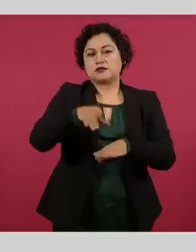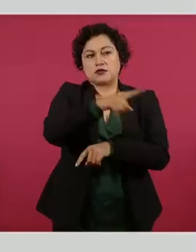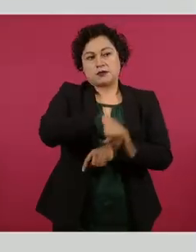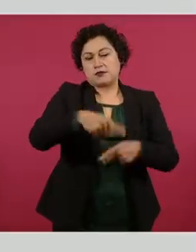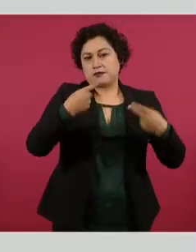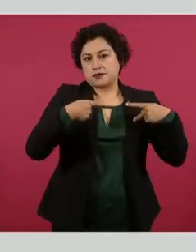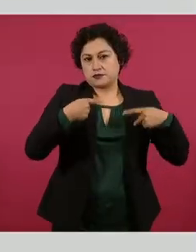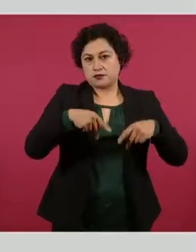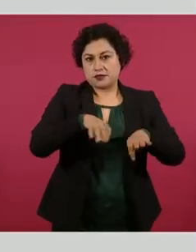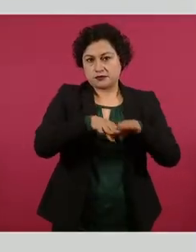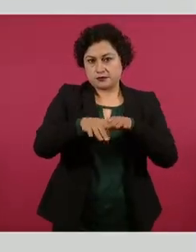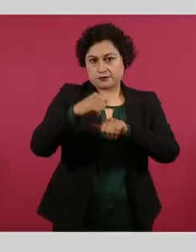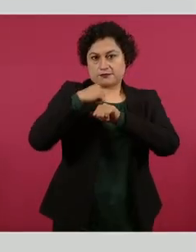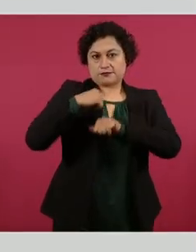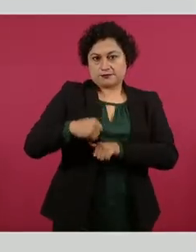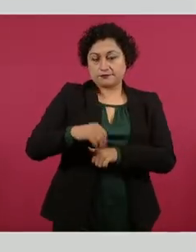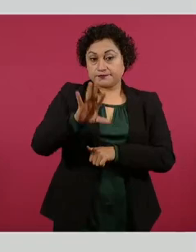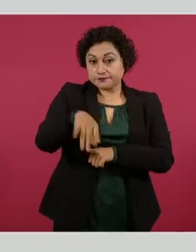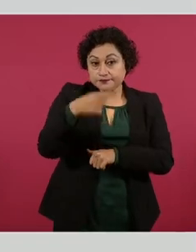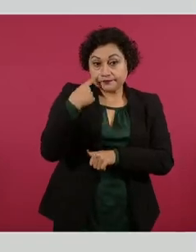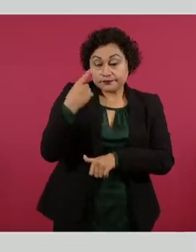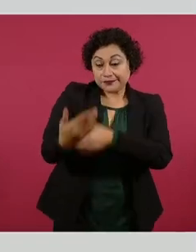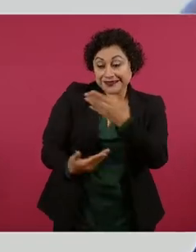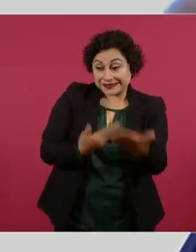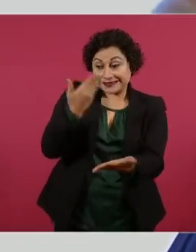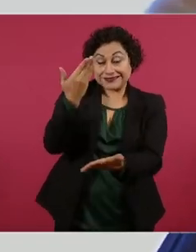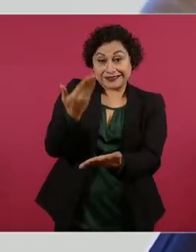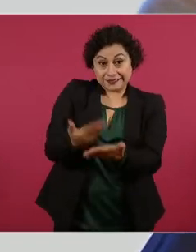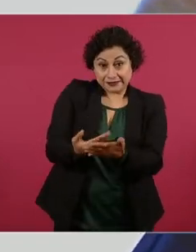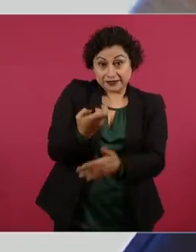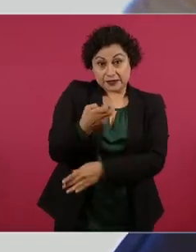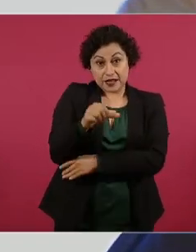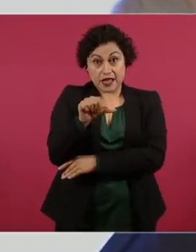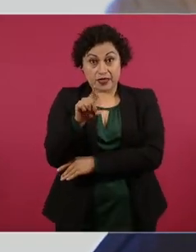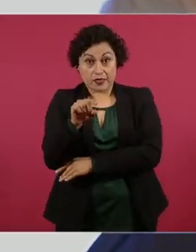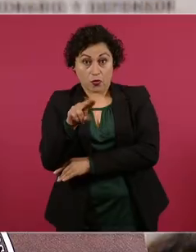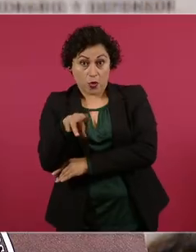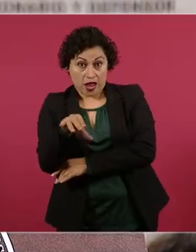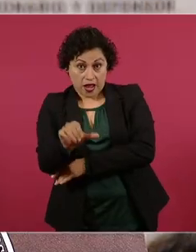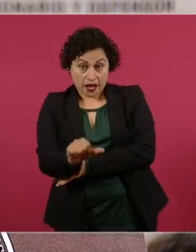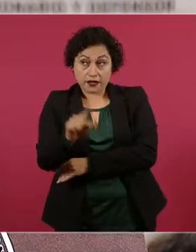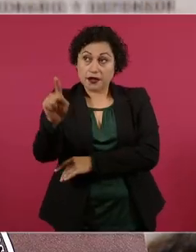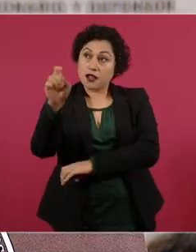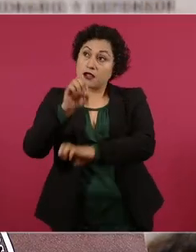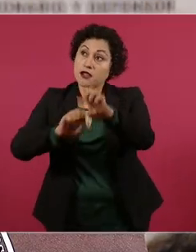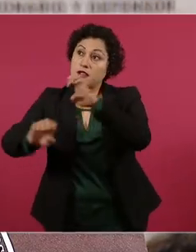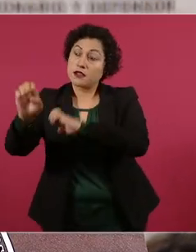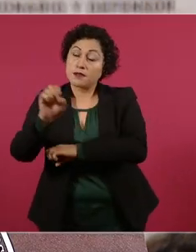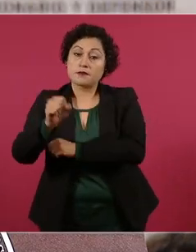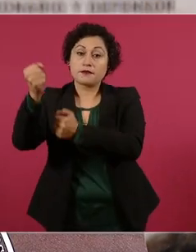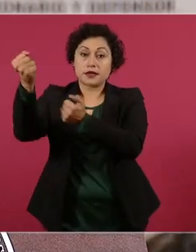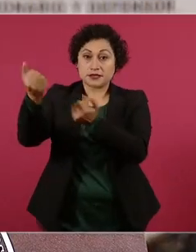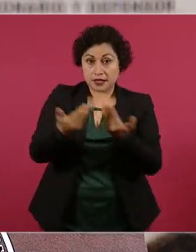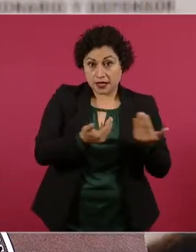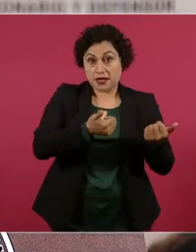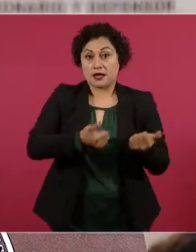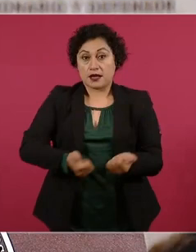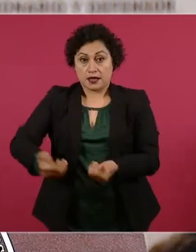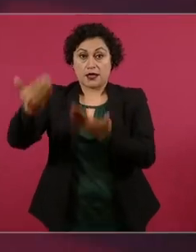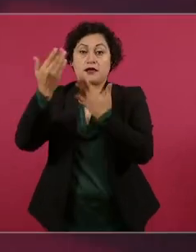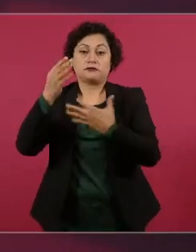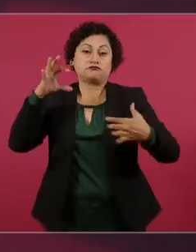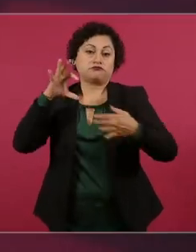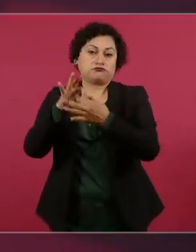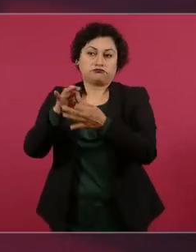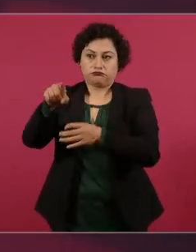aduaneras. Los costos de los servicios aduanales que contrata el importador con la agencia o el agente aduanal que